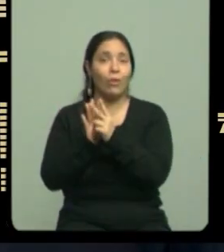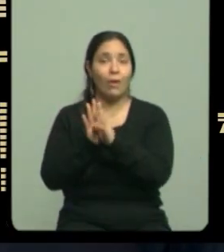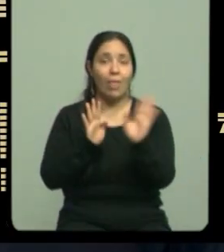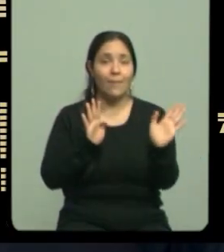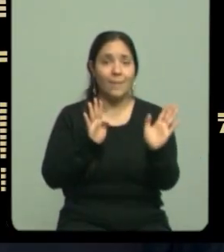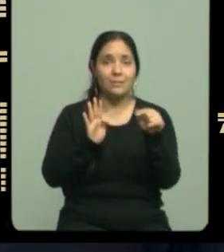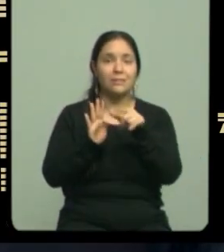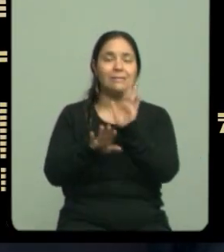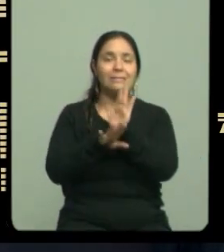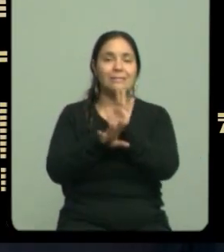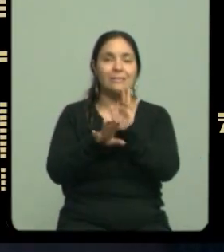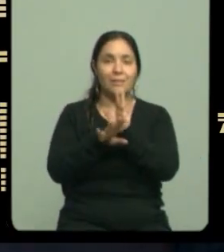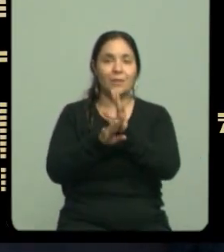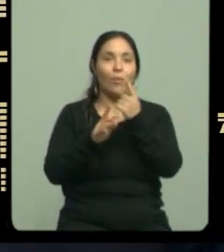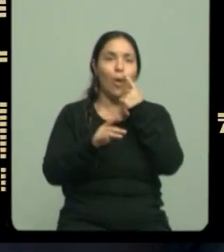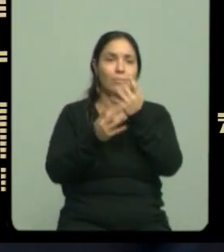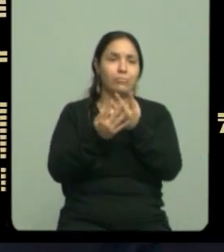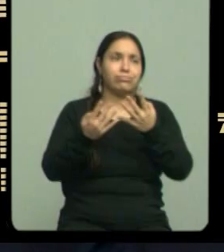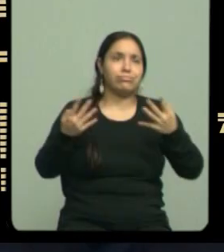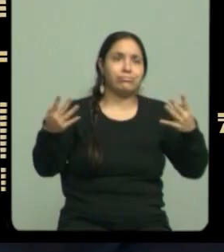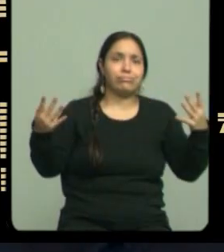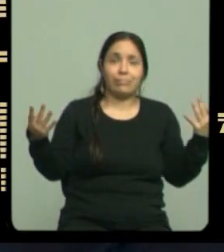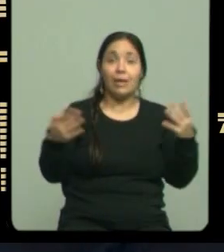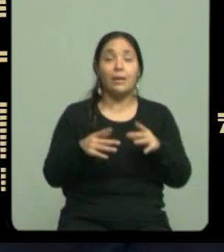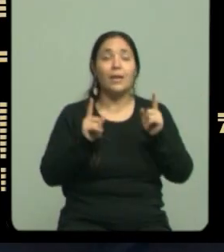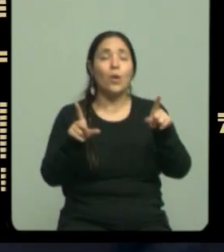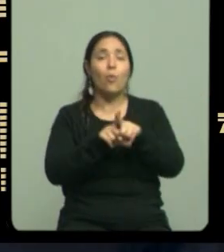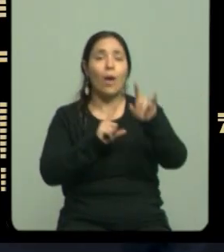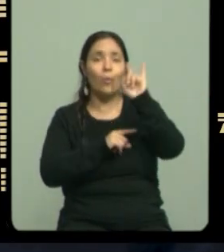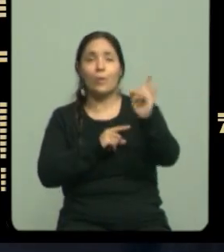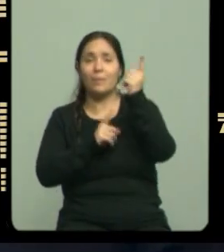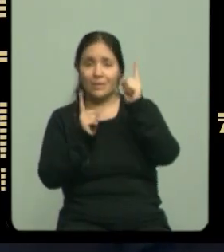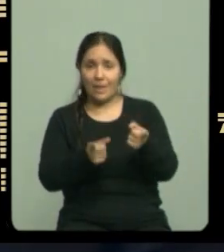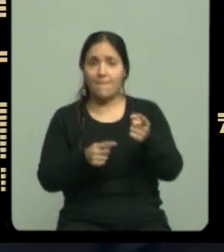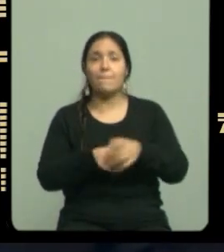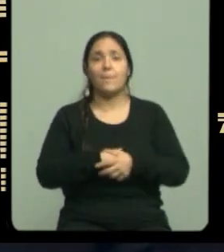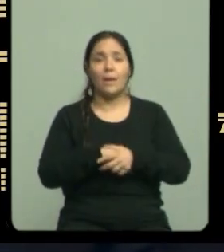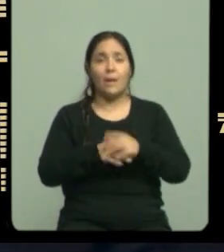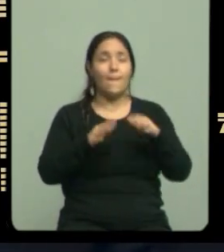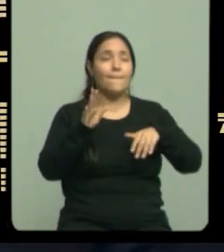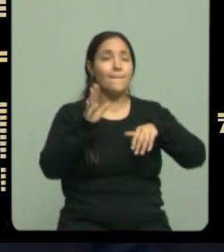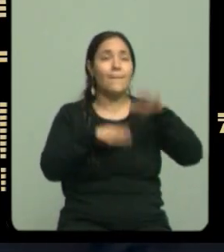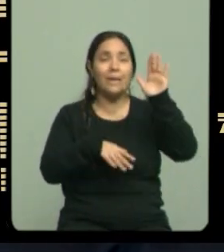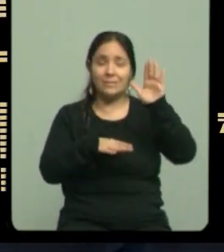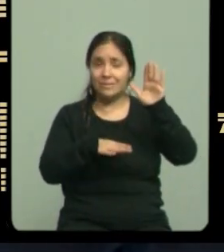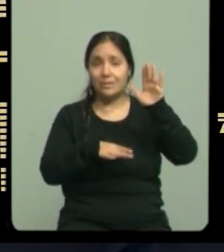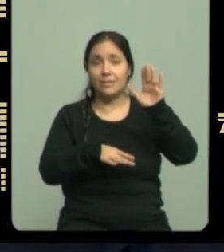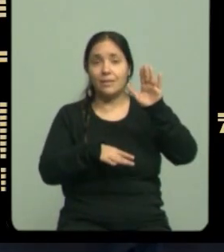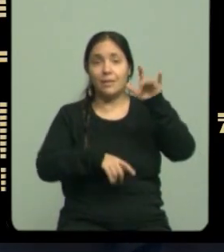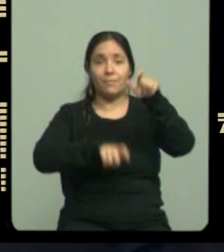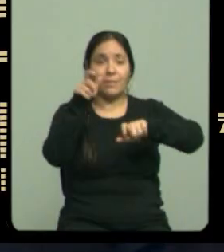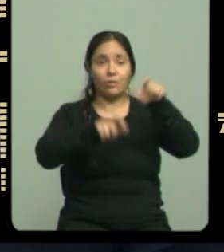ese mínimo de representación o poder de decisión. Incluso a nivel universitario, la mayor